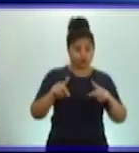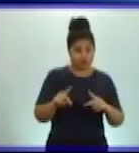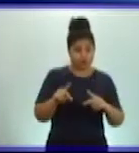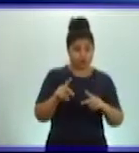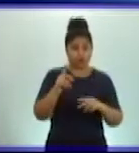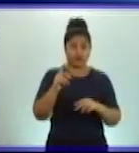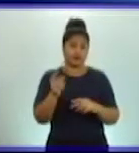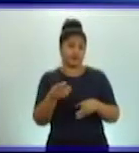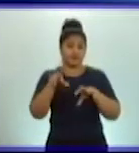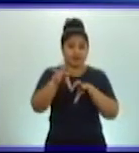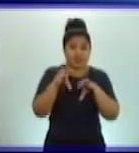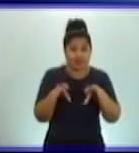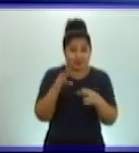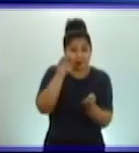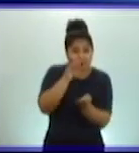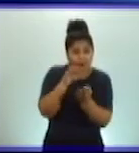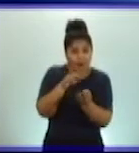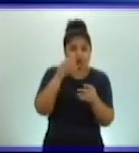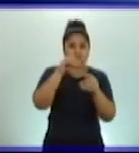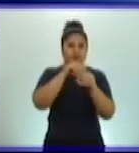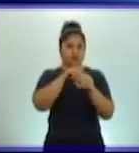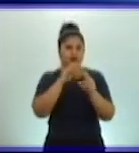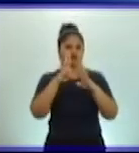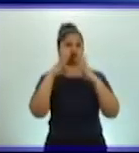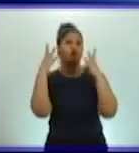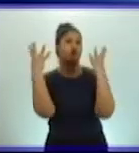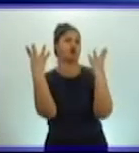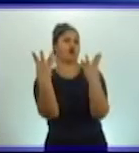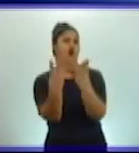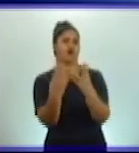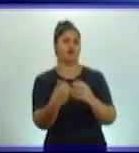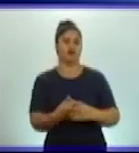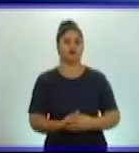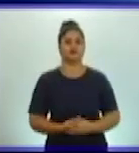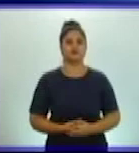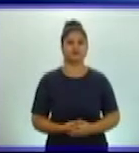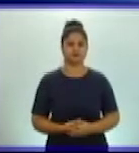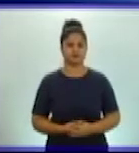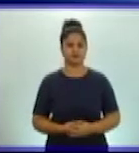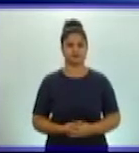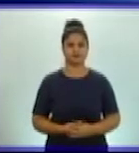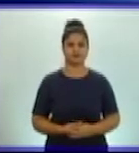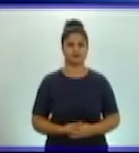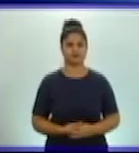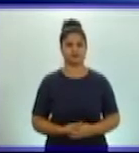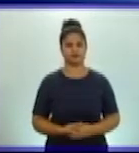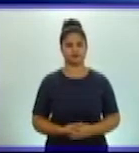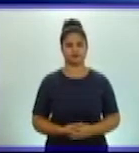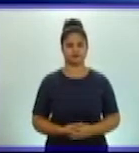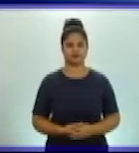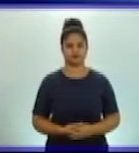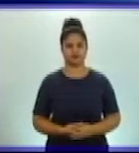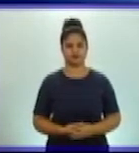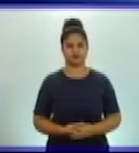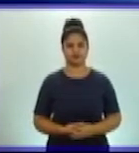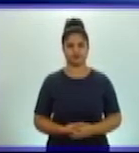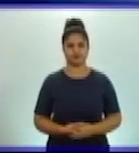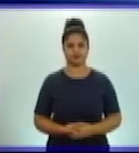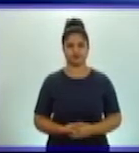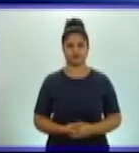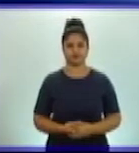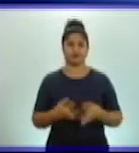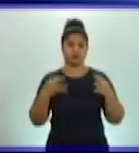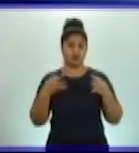Esto es un cuento, un pequeñito cuento, es así textual como está, que se llama El Miedo y que pertenece a este libro que le hablé de